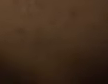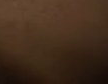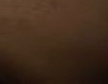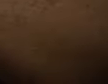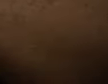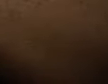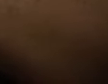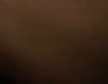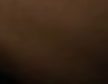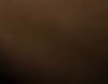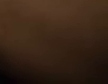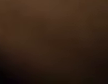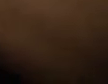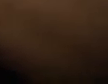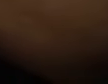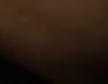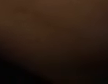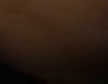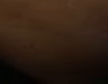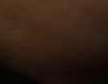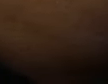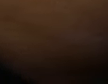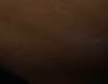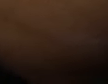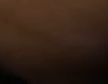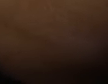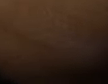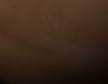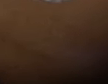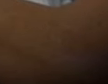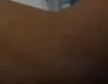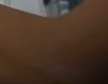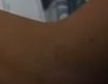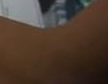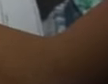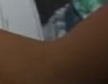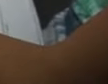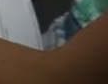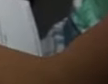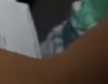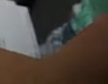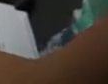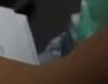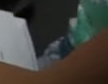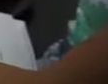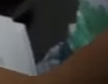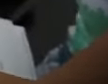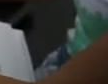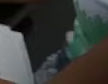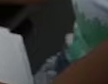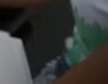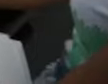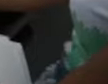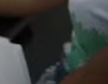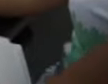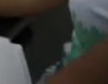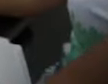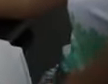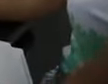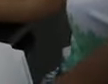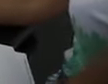por capitación, que equivalen al 52%, 168 contratos bajo la modalidad por eventos, que equivalen